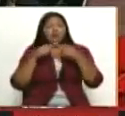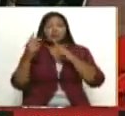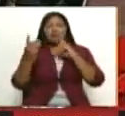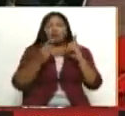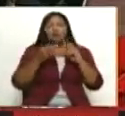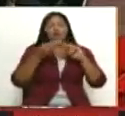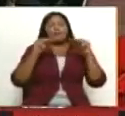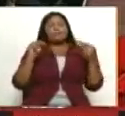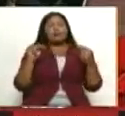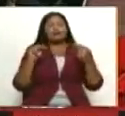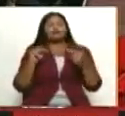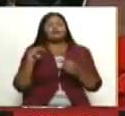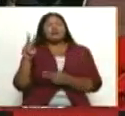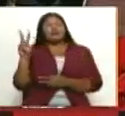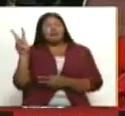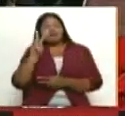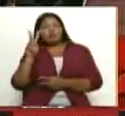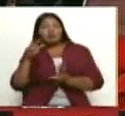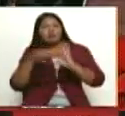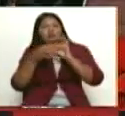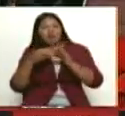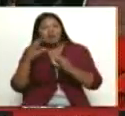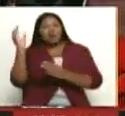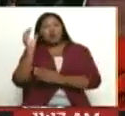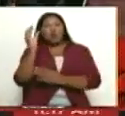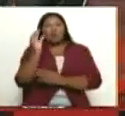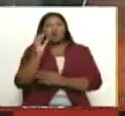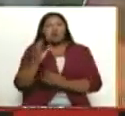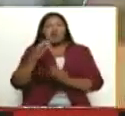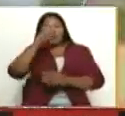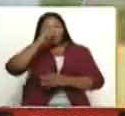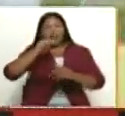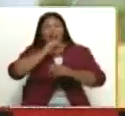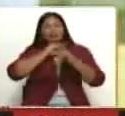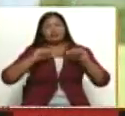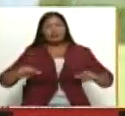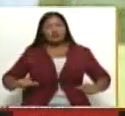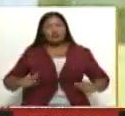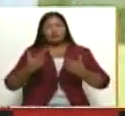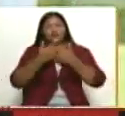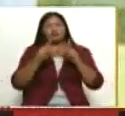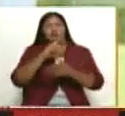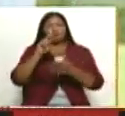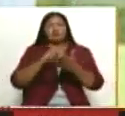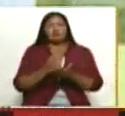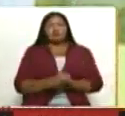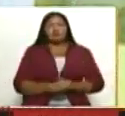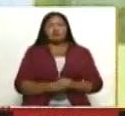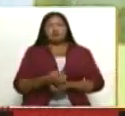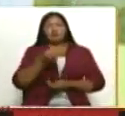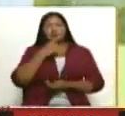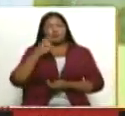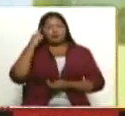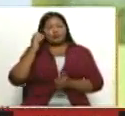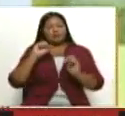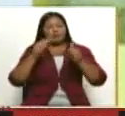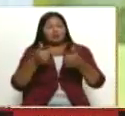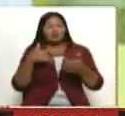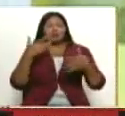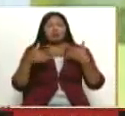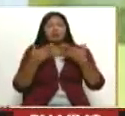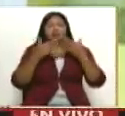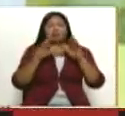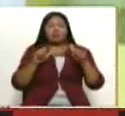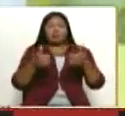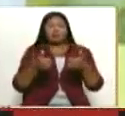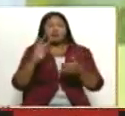gobierno de Colombia y el Ejército de Liberación Nacional. Escuchemos de inmediato. Muy buenos días a todos los presentes. Inicia el acto de apertura